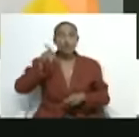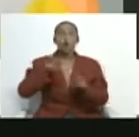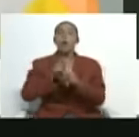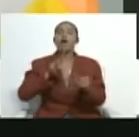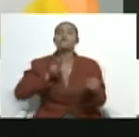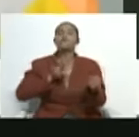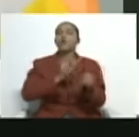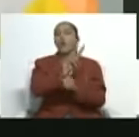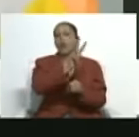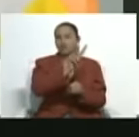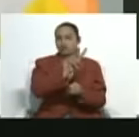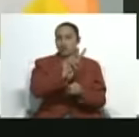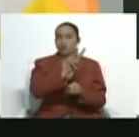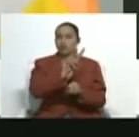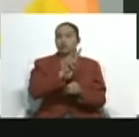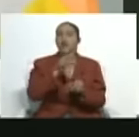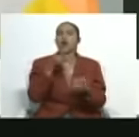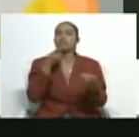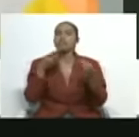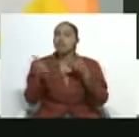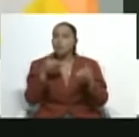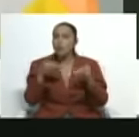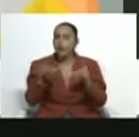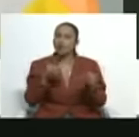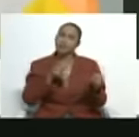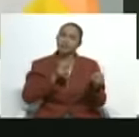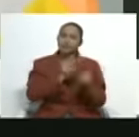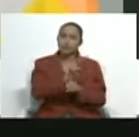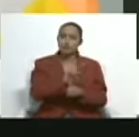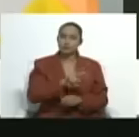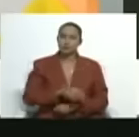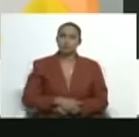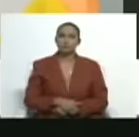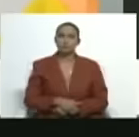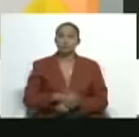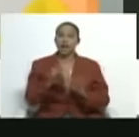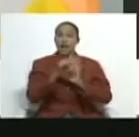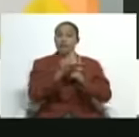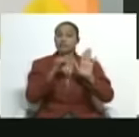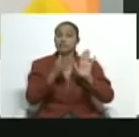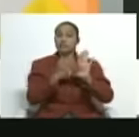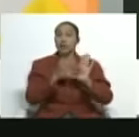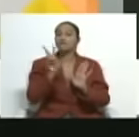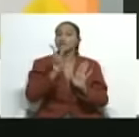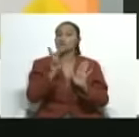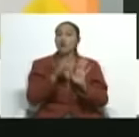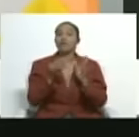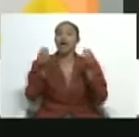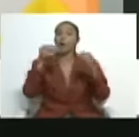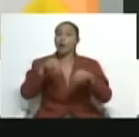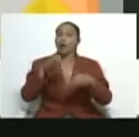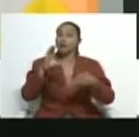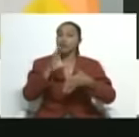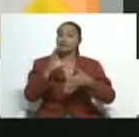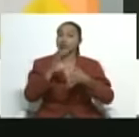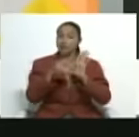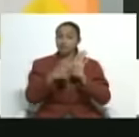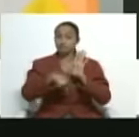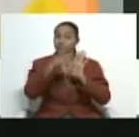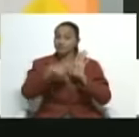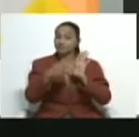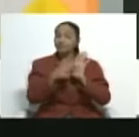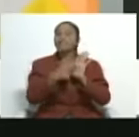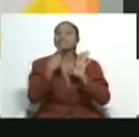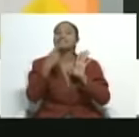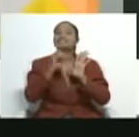de Viena sobre relaciones diplomáticas. El artículo 22 de este tratado expone